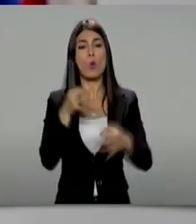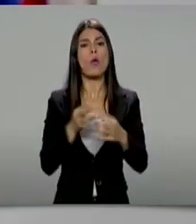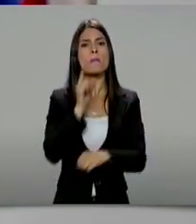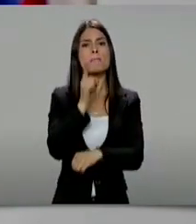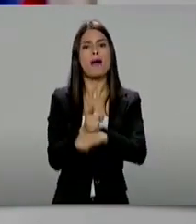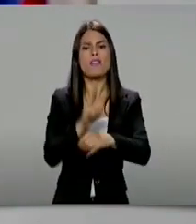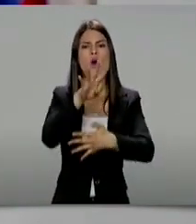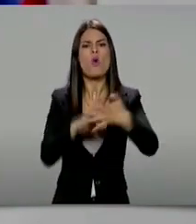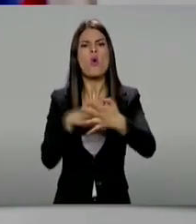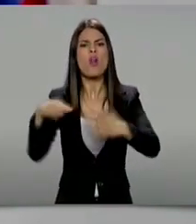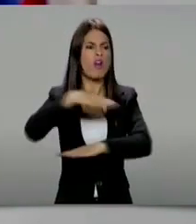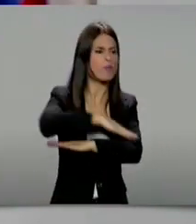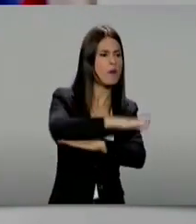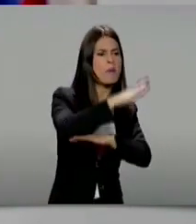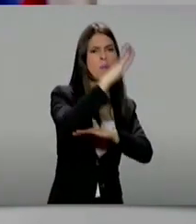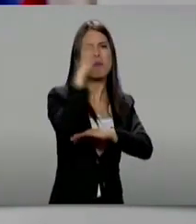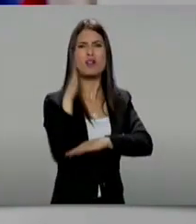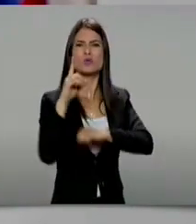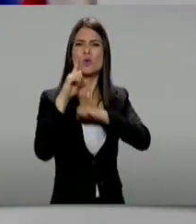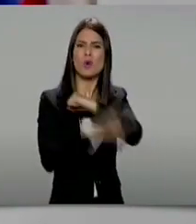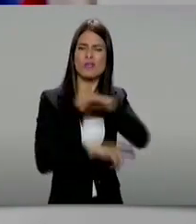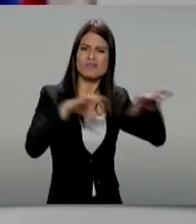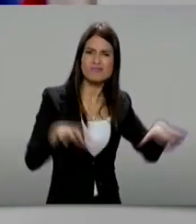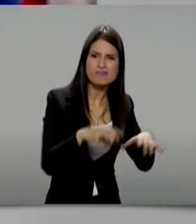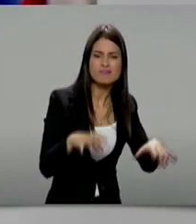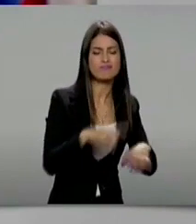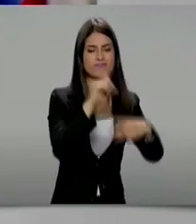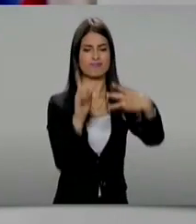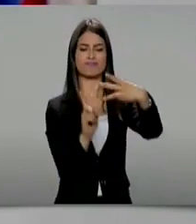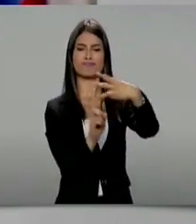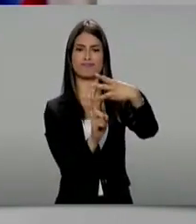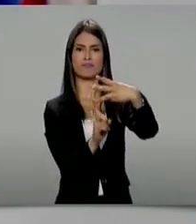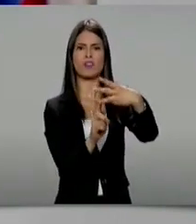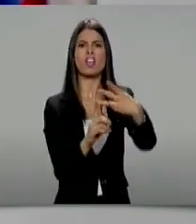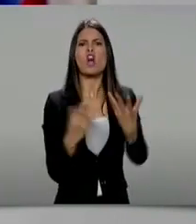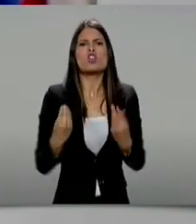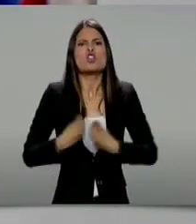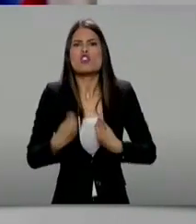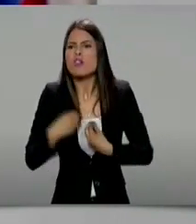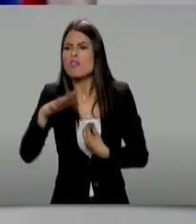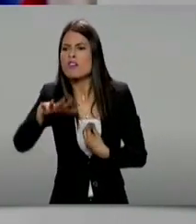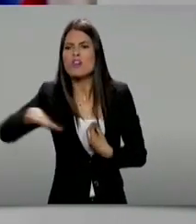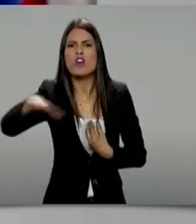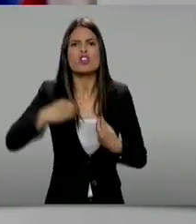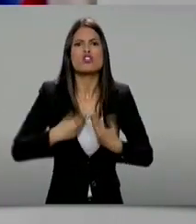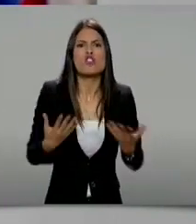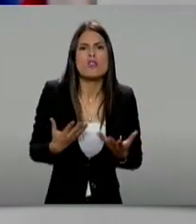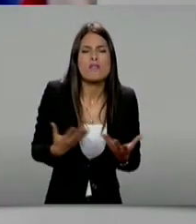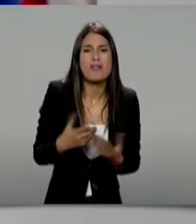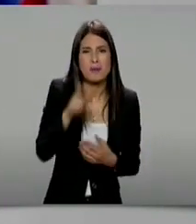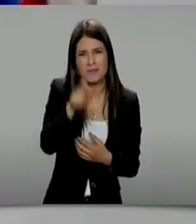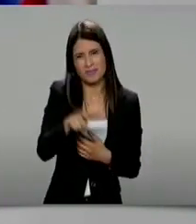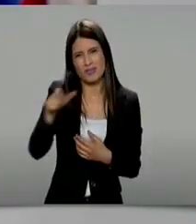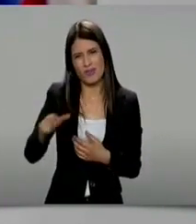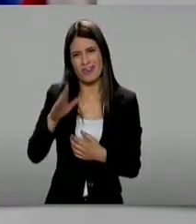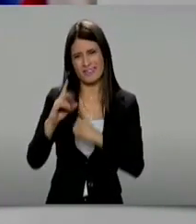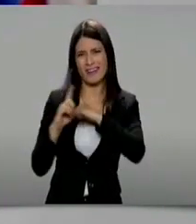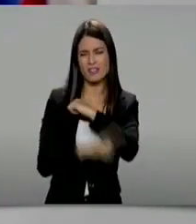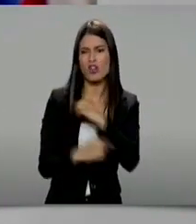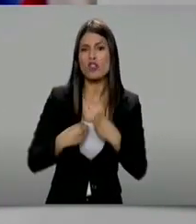establecer el sitio de residencia durante la ejecución de la sanción imponer El Deber de solicitar